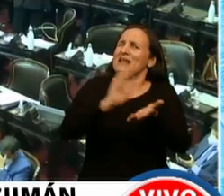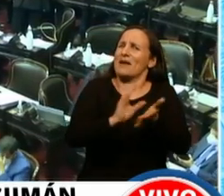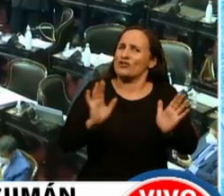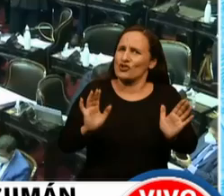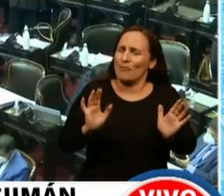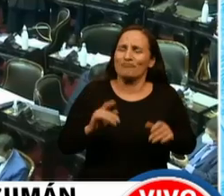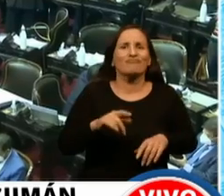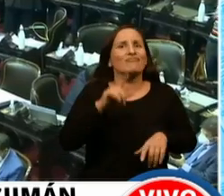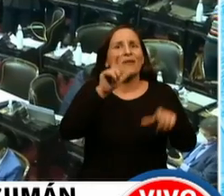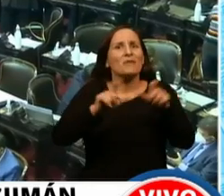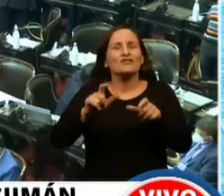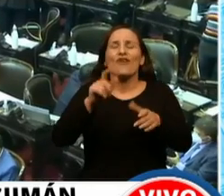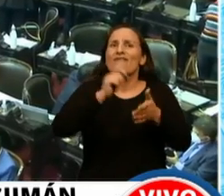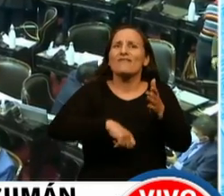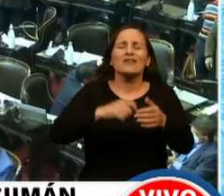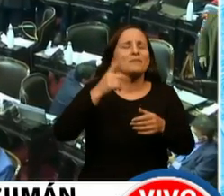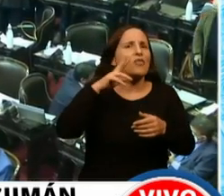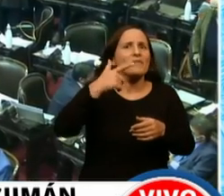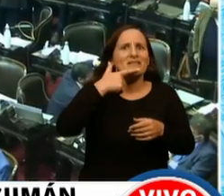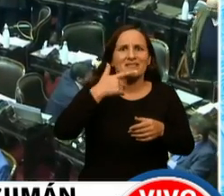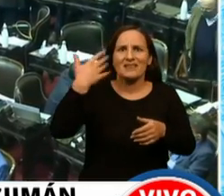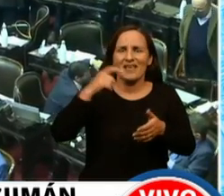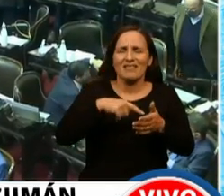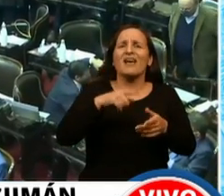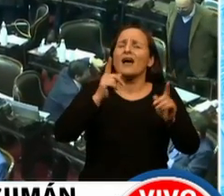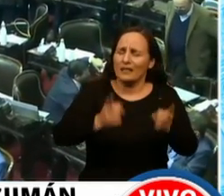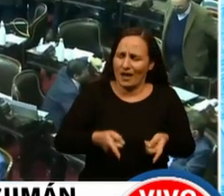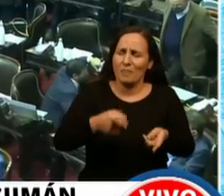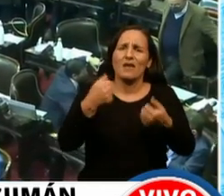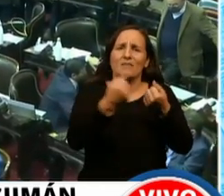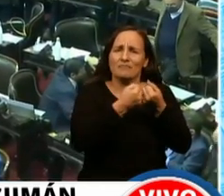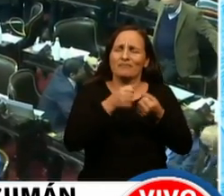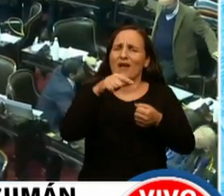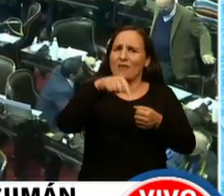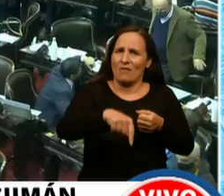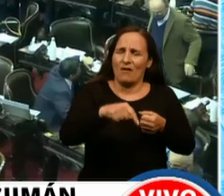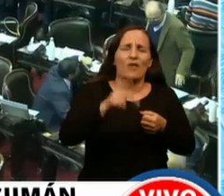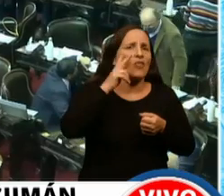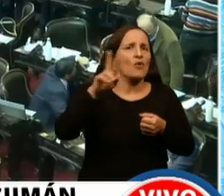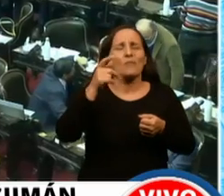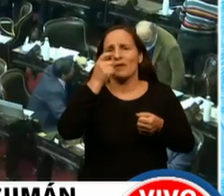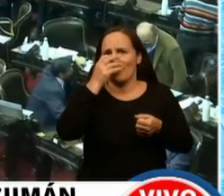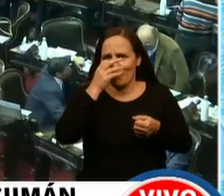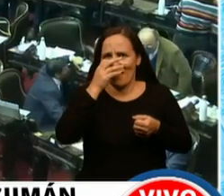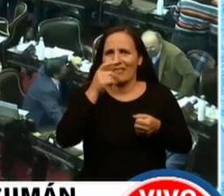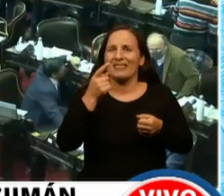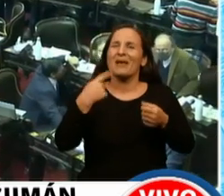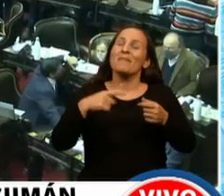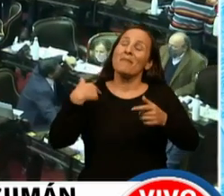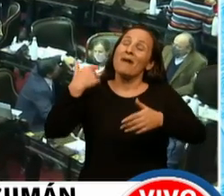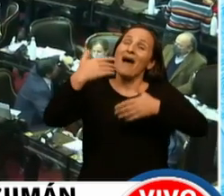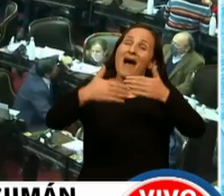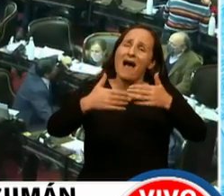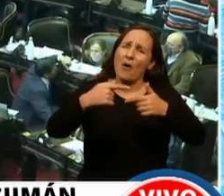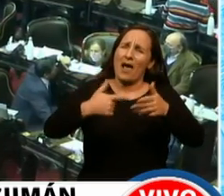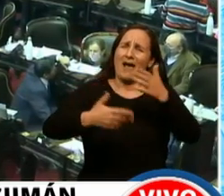fiscal 2017 también son los que firmaron este concepto fiscal 2020 y ahora están desandando el camino en